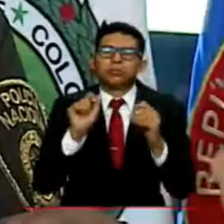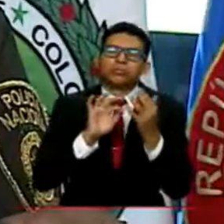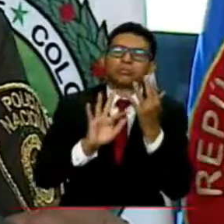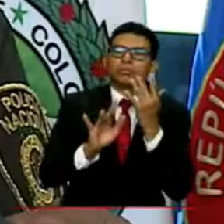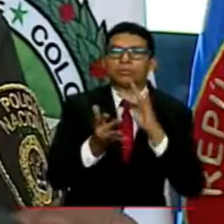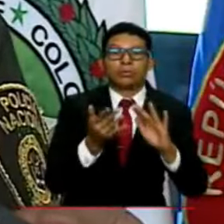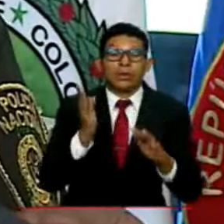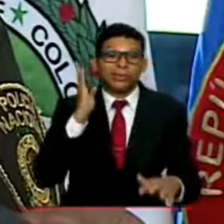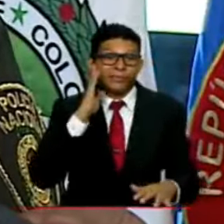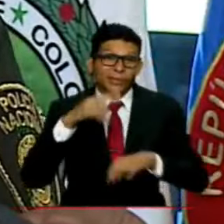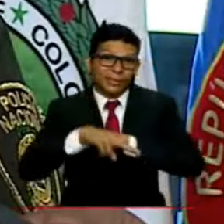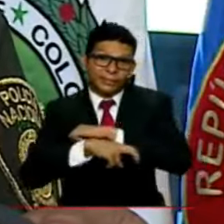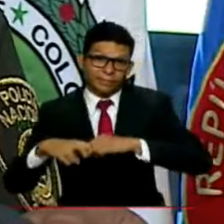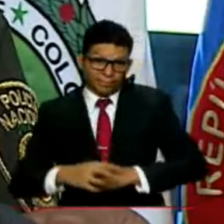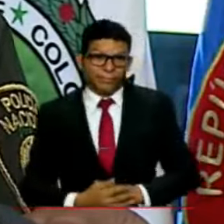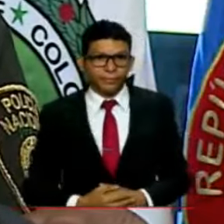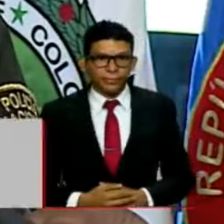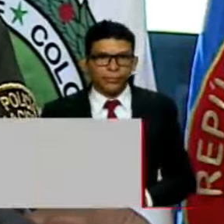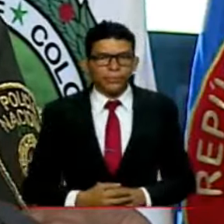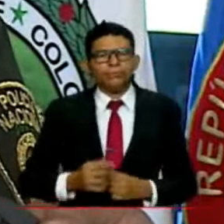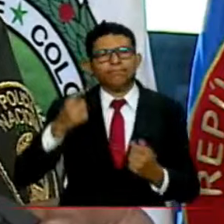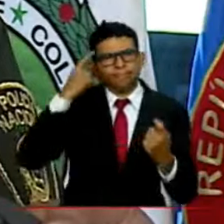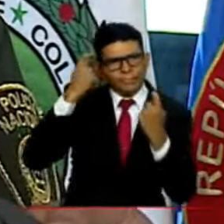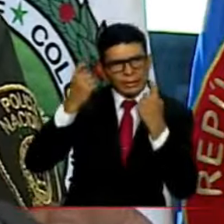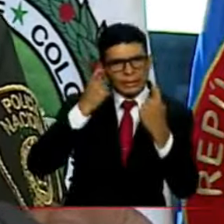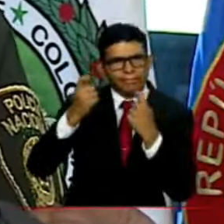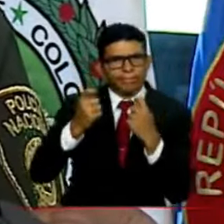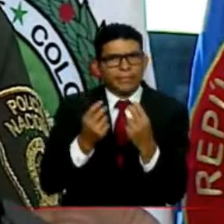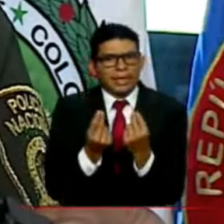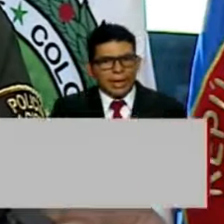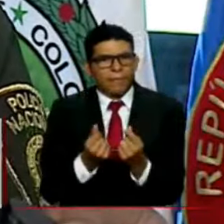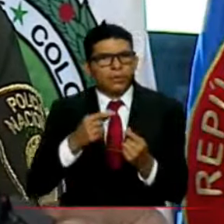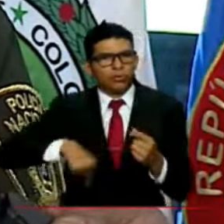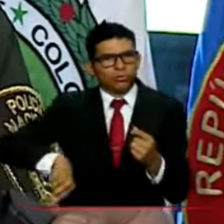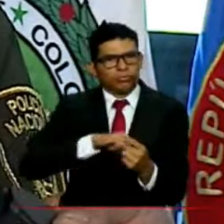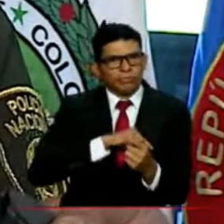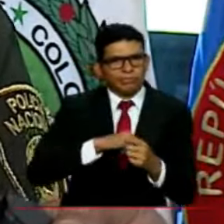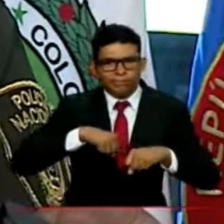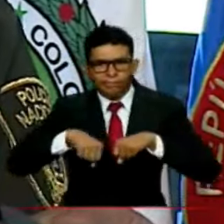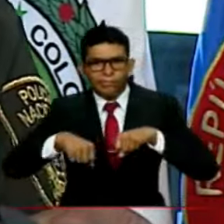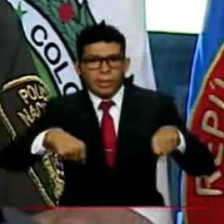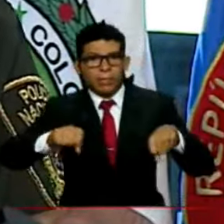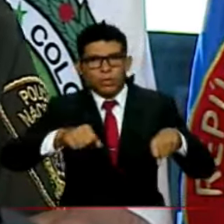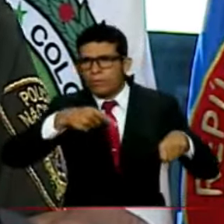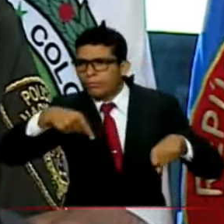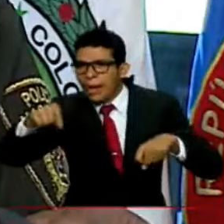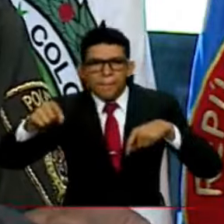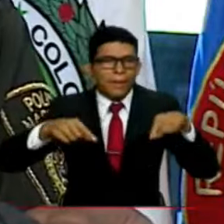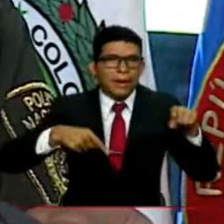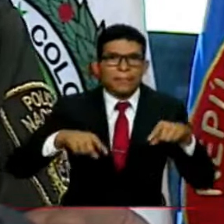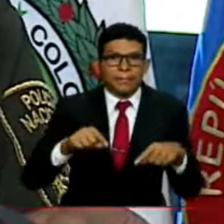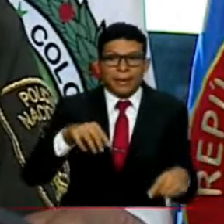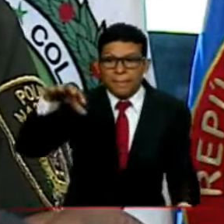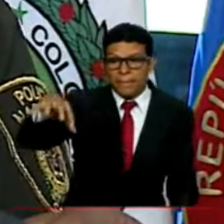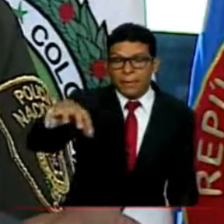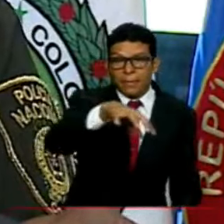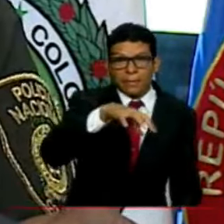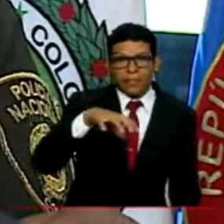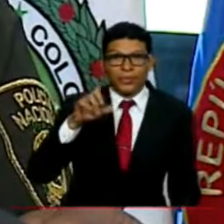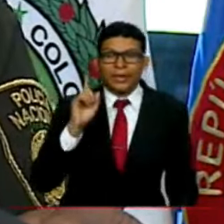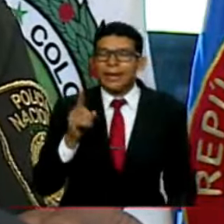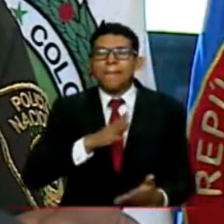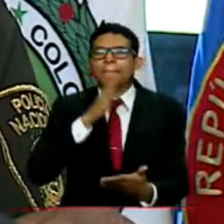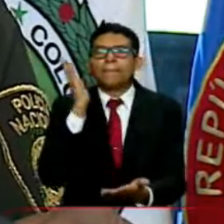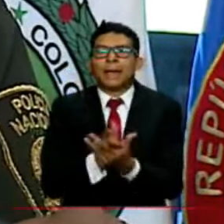celulares hemos diseñado unas estrategias se han creado unas reacciones motorizadas que se están enviando a esos puntos críticos donde se